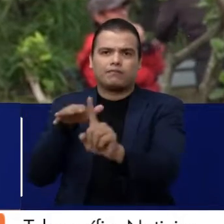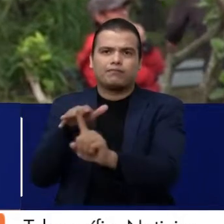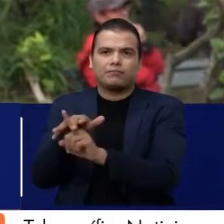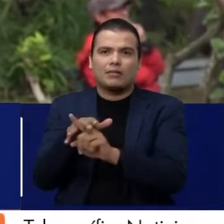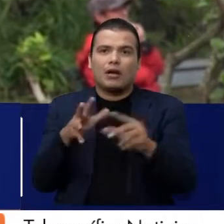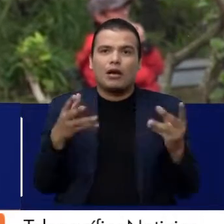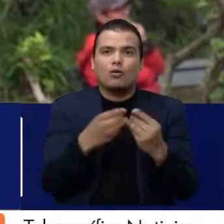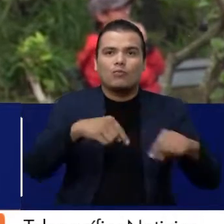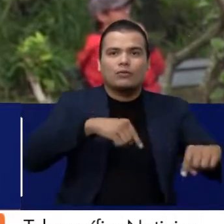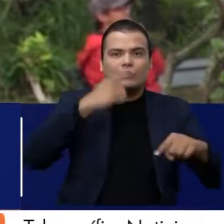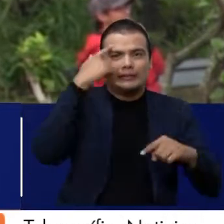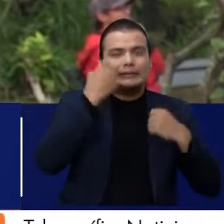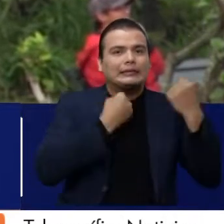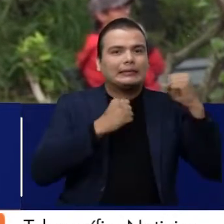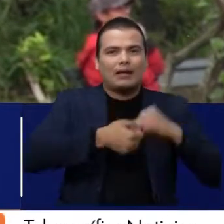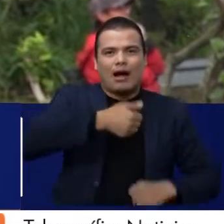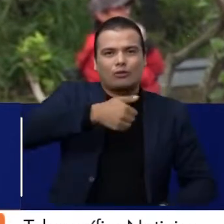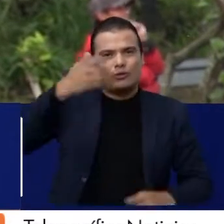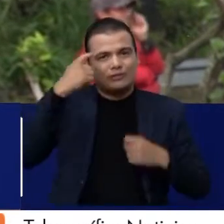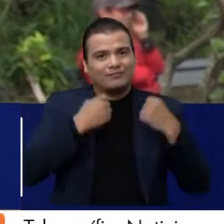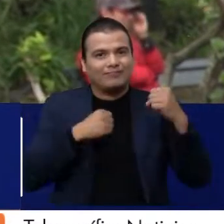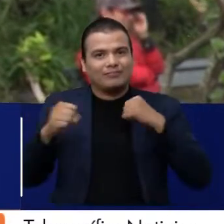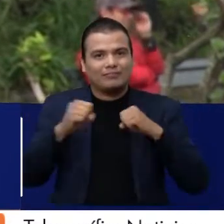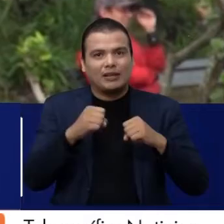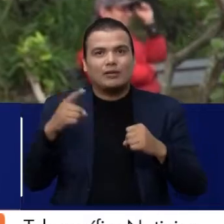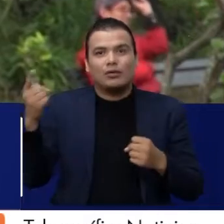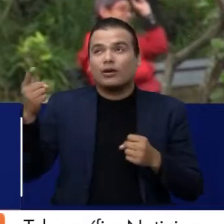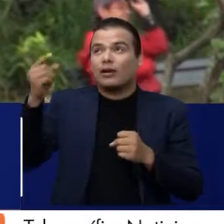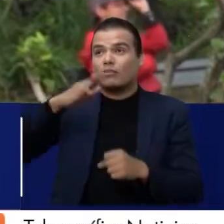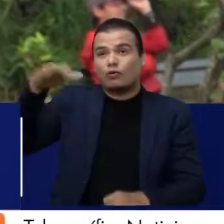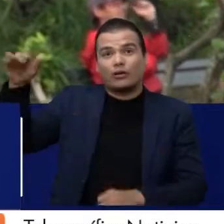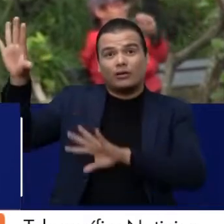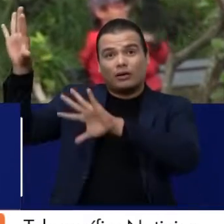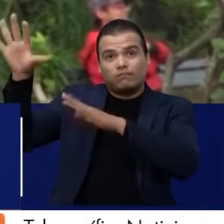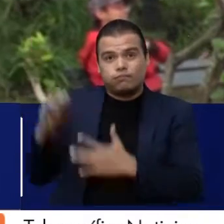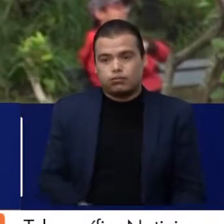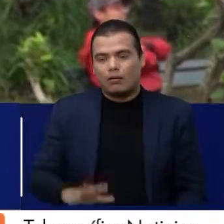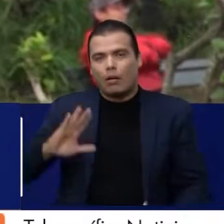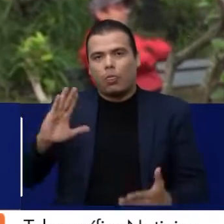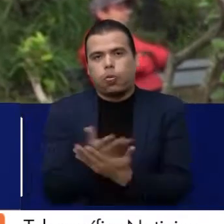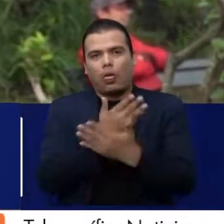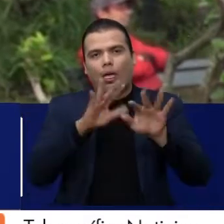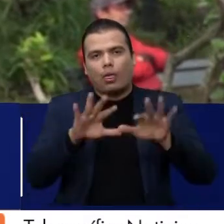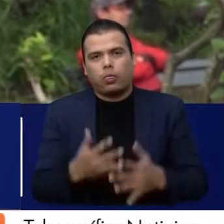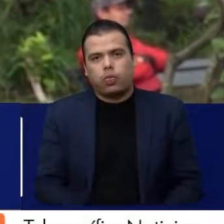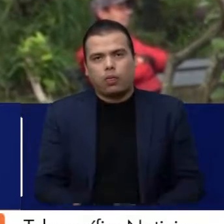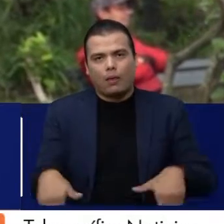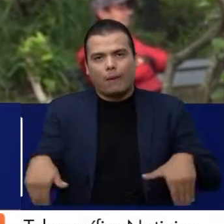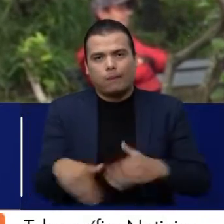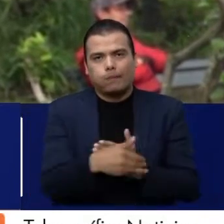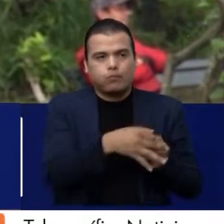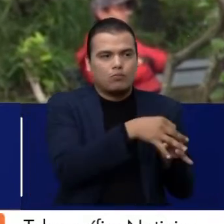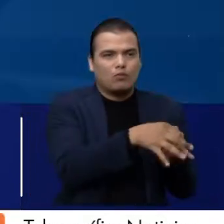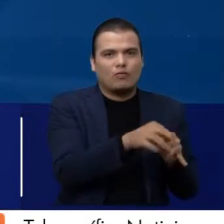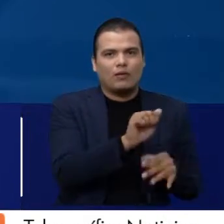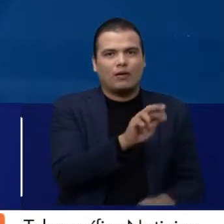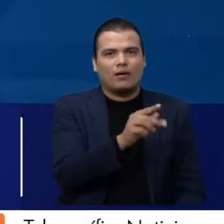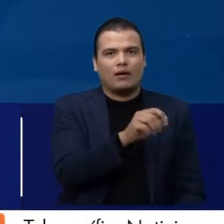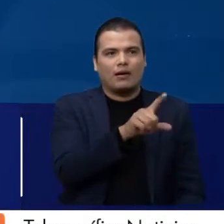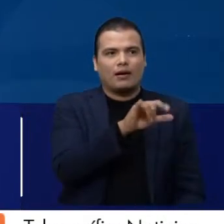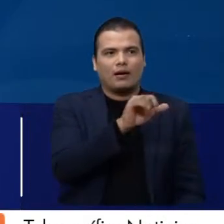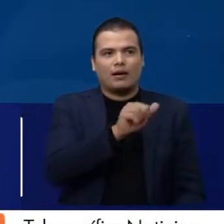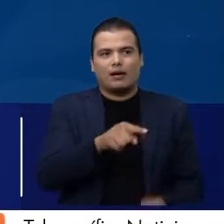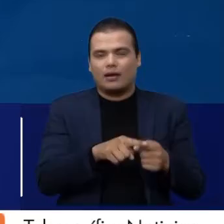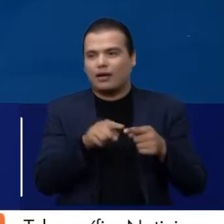debido a la pérdida de la banca que se llevó la vía de acceso que comunica a los municipios de Argelia y Balboa, Cauca. La vía